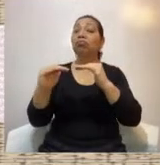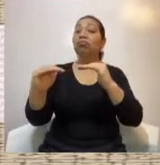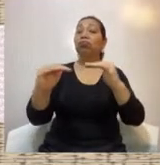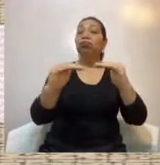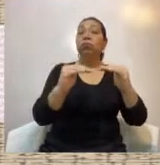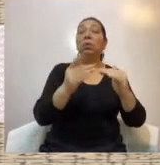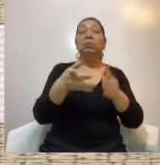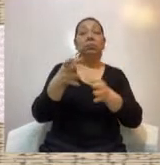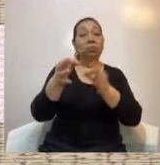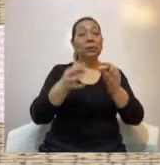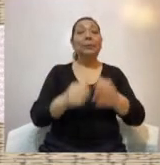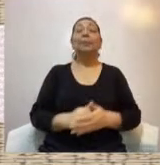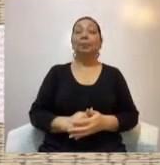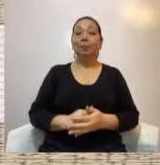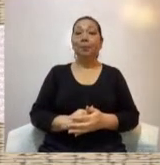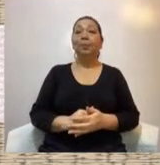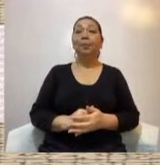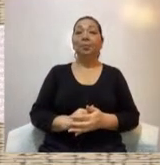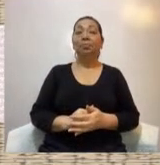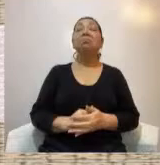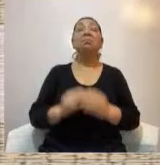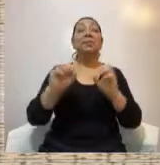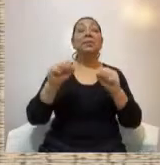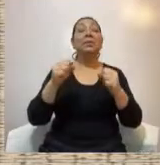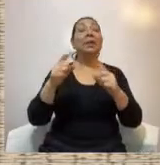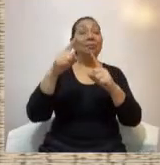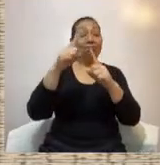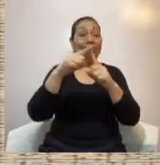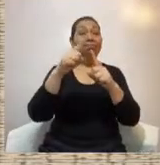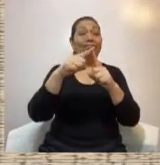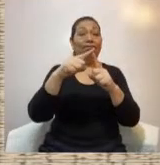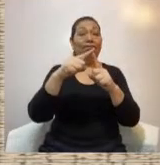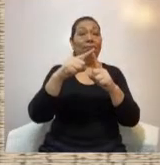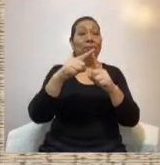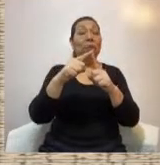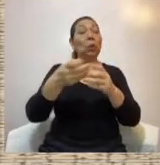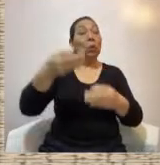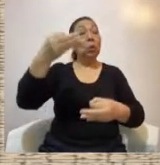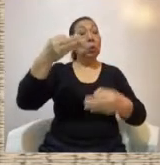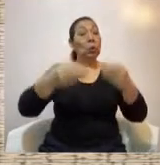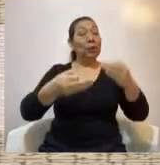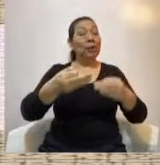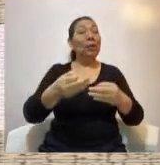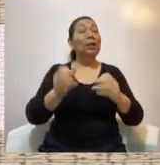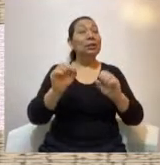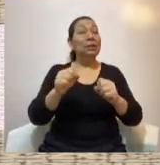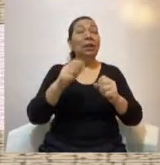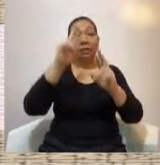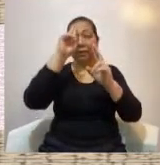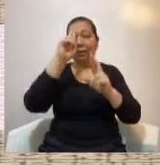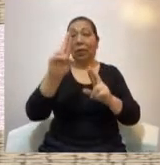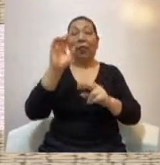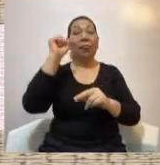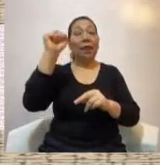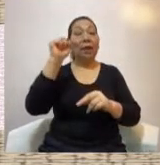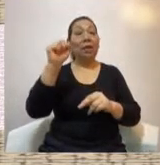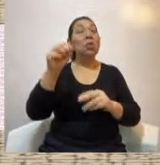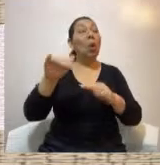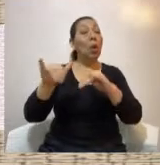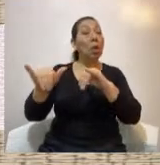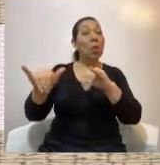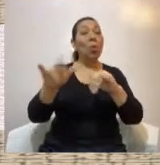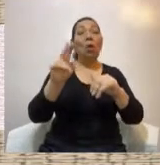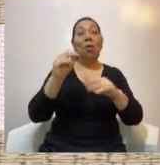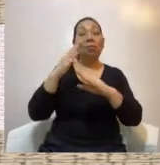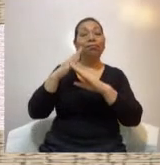en la línea en la que venías explicando? Sí, el tribunal en su sentencia señala que se habrían vulnerado el derecho a